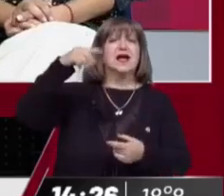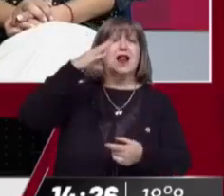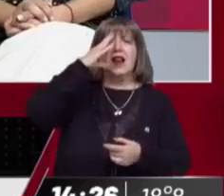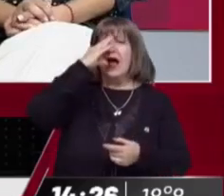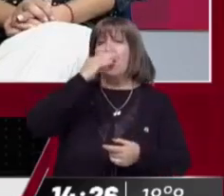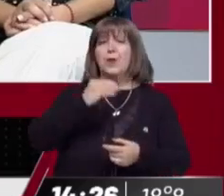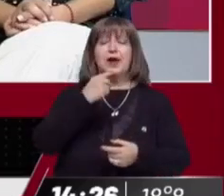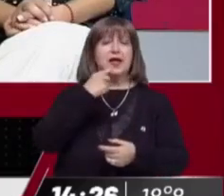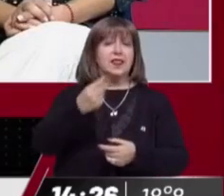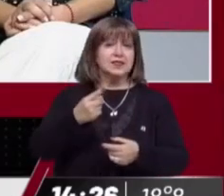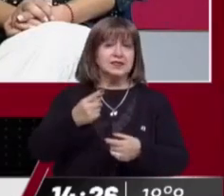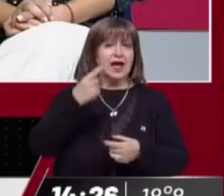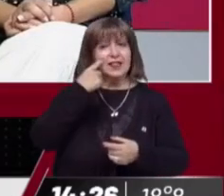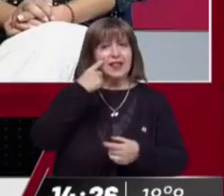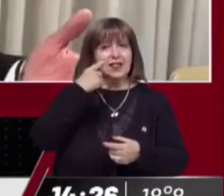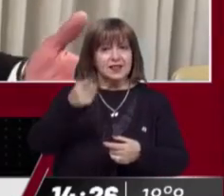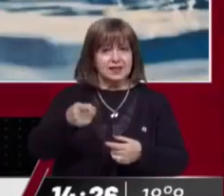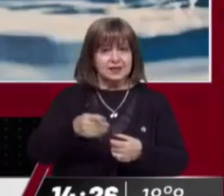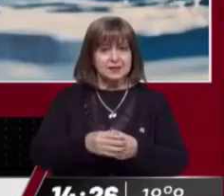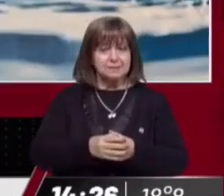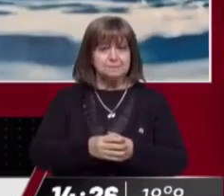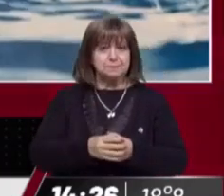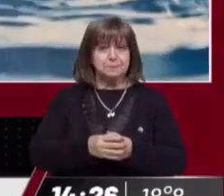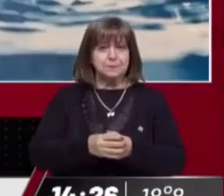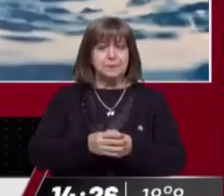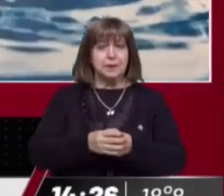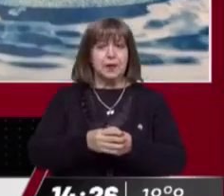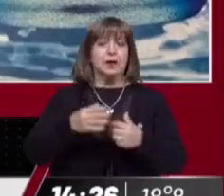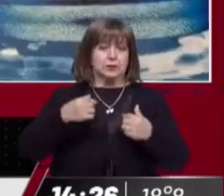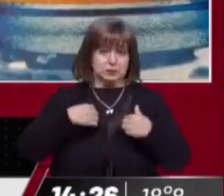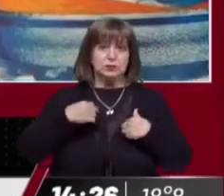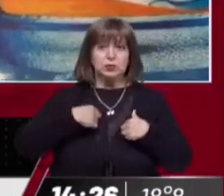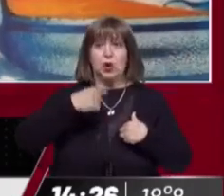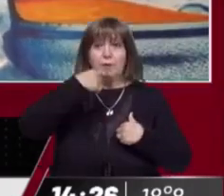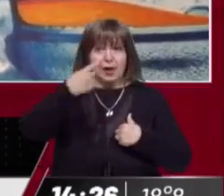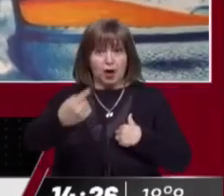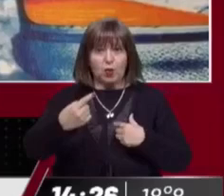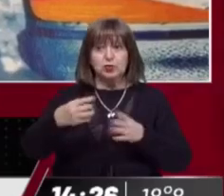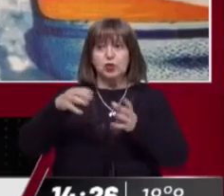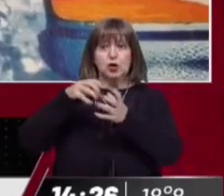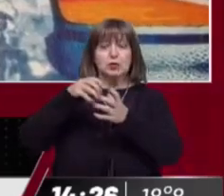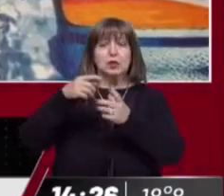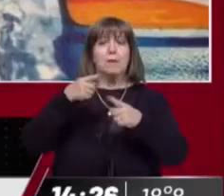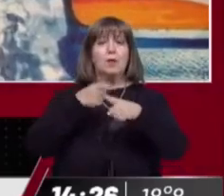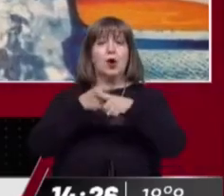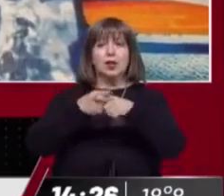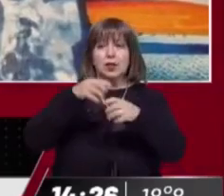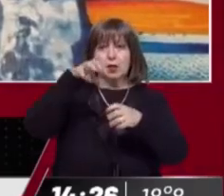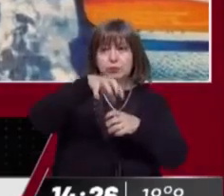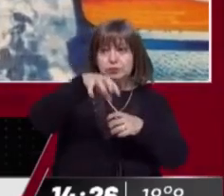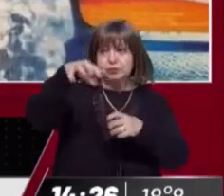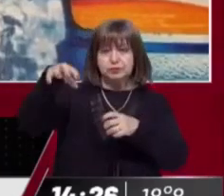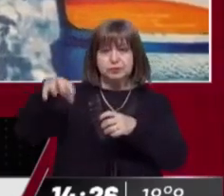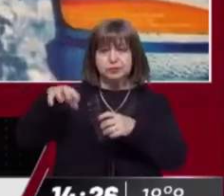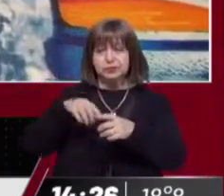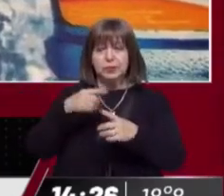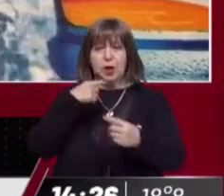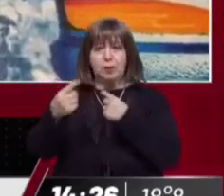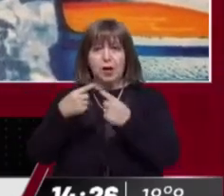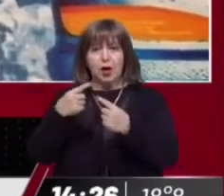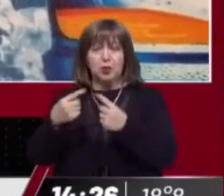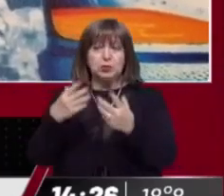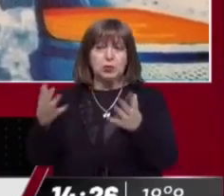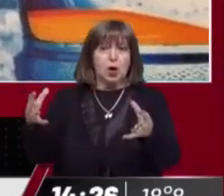Nina? Estuvimos justamente consultándole a distintos sectores políticos sobre esta situación. Todos están